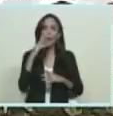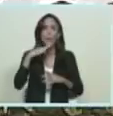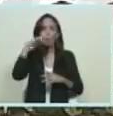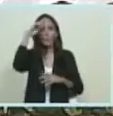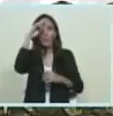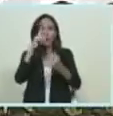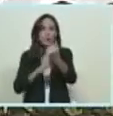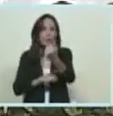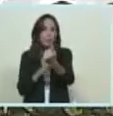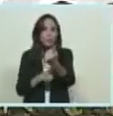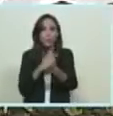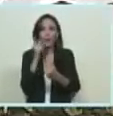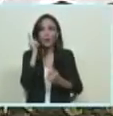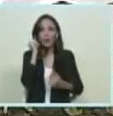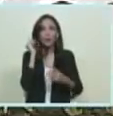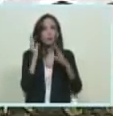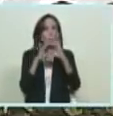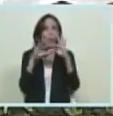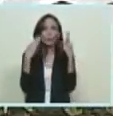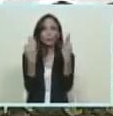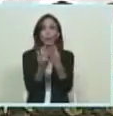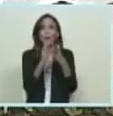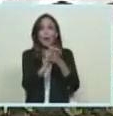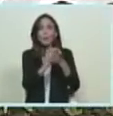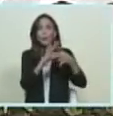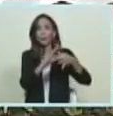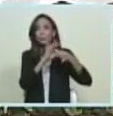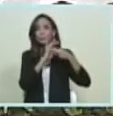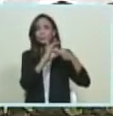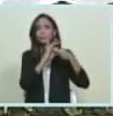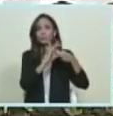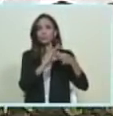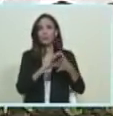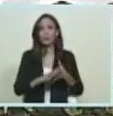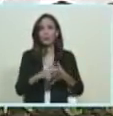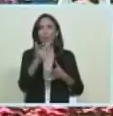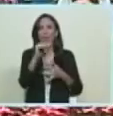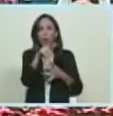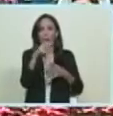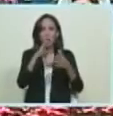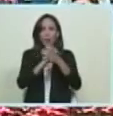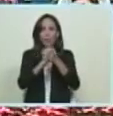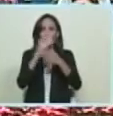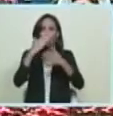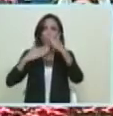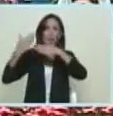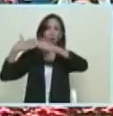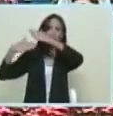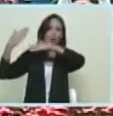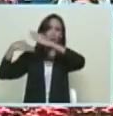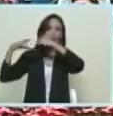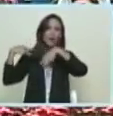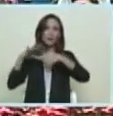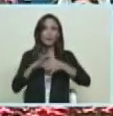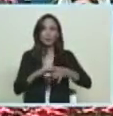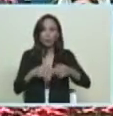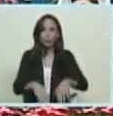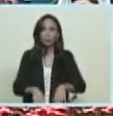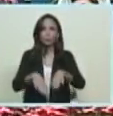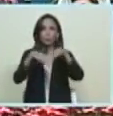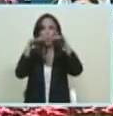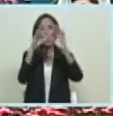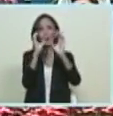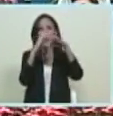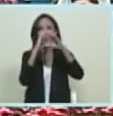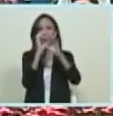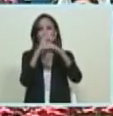mis hermanas, mis familiares y mis amigos de la infancia, por aquí tengo un amigo de la infancia, Víctor Rodríguez, quien es